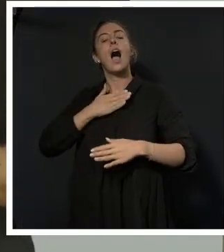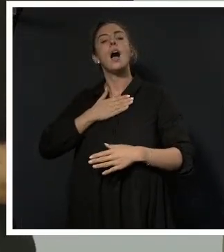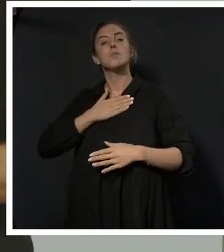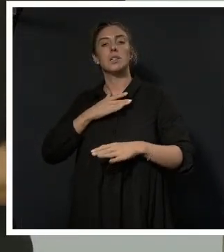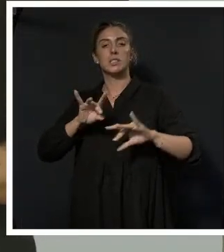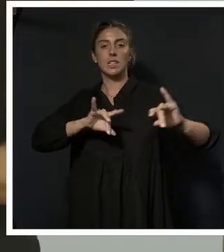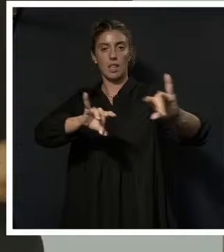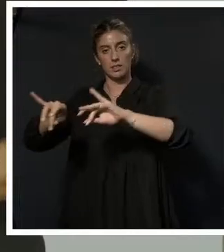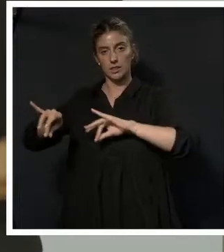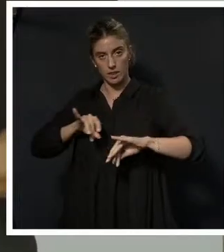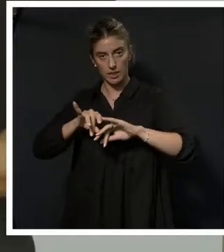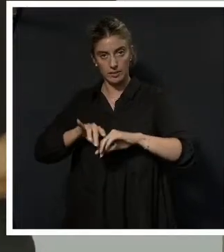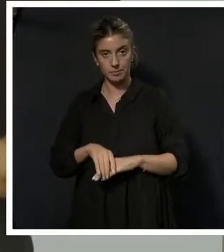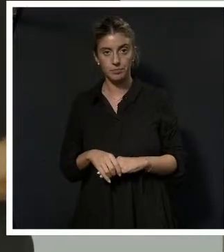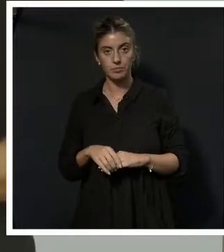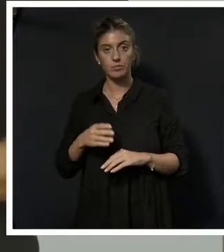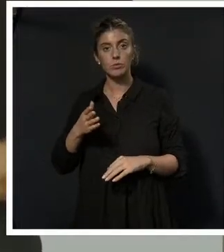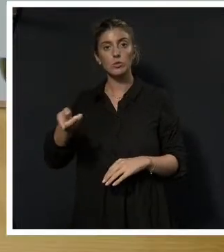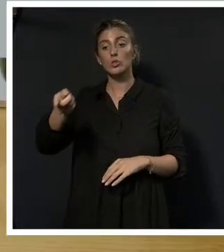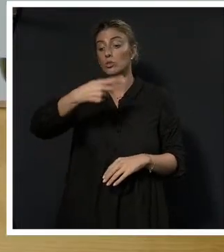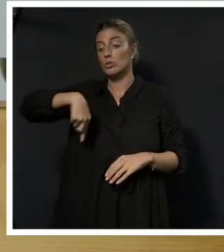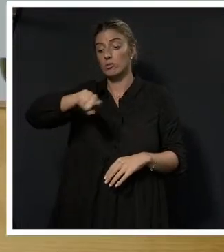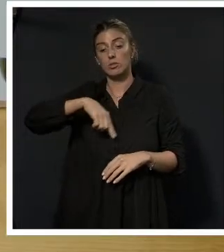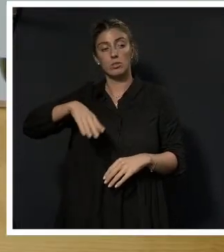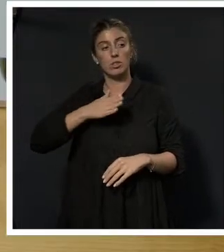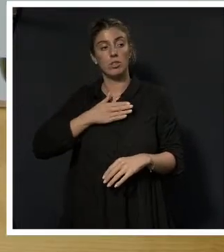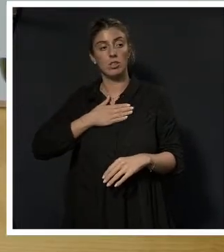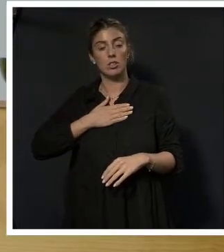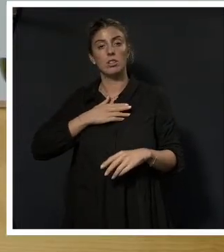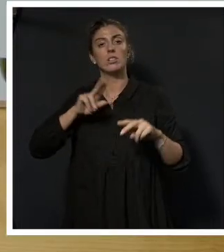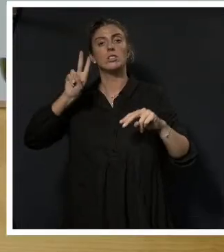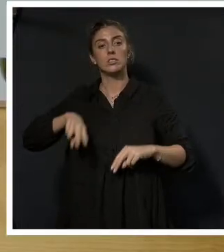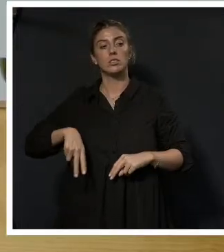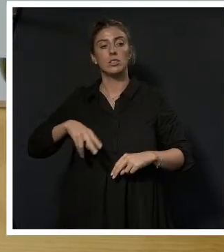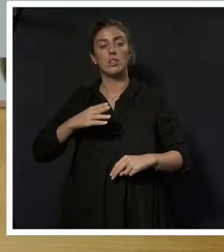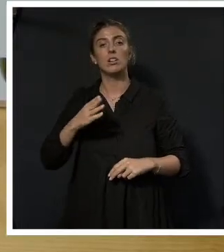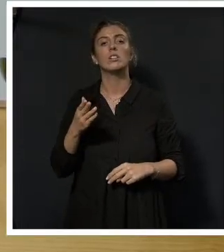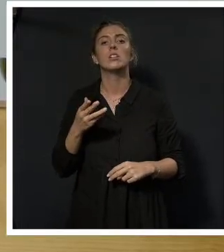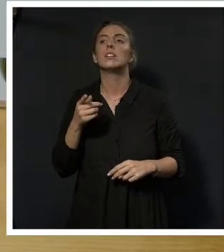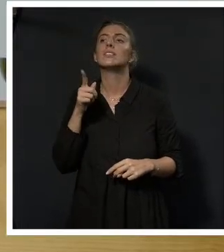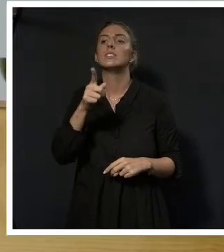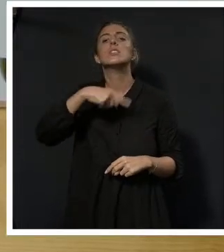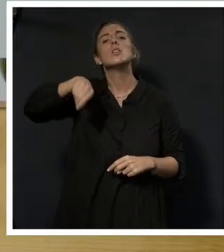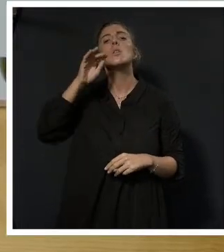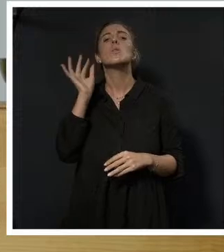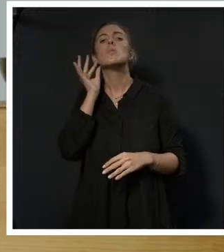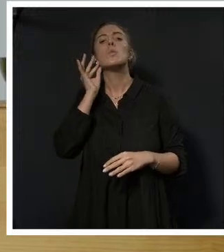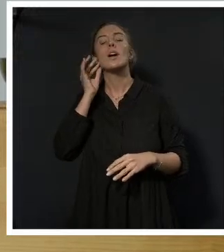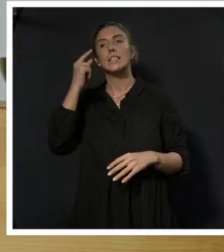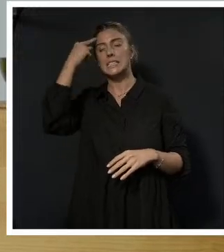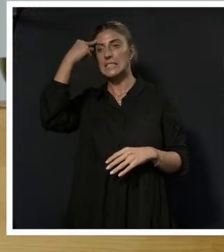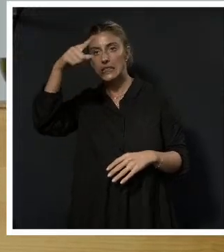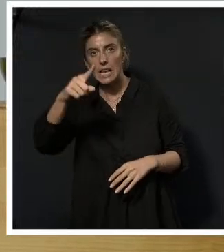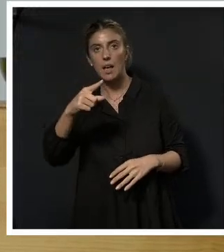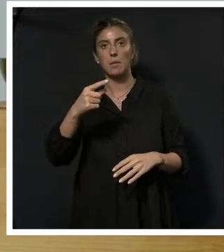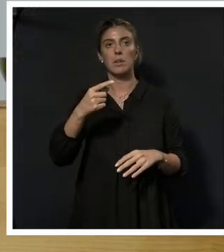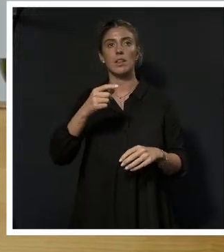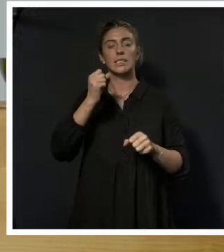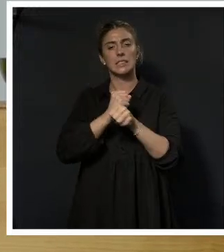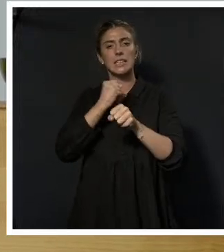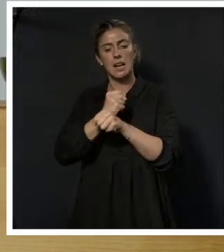a más porque porque son todo No esas armas de aterra esas mujeres sabedoras trabajadoras